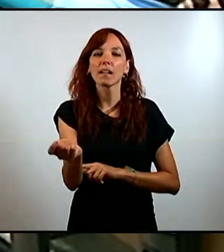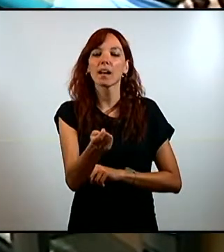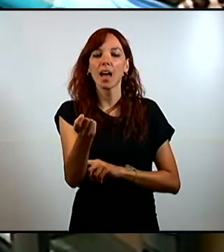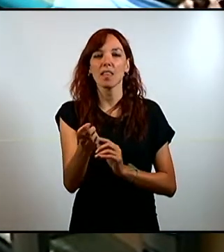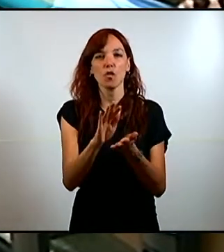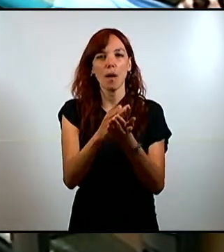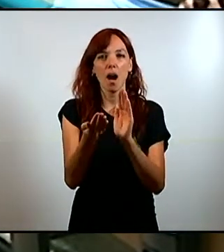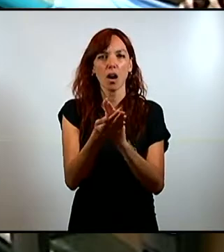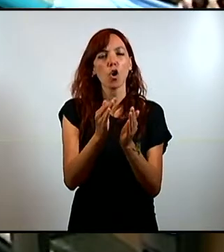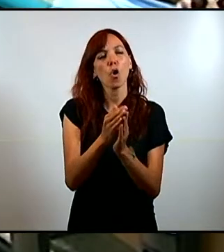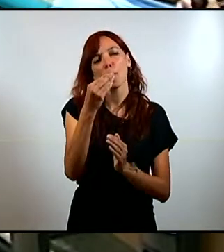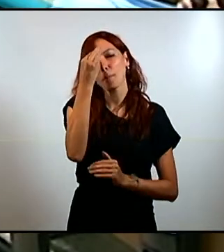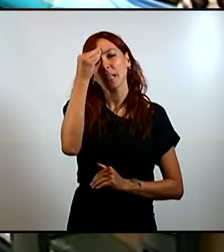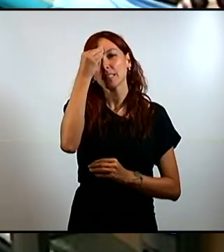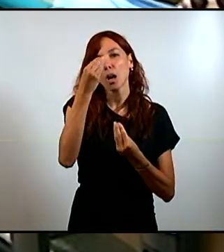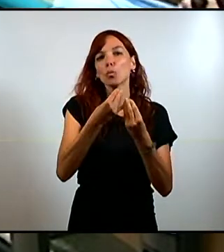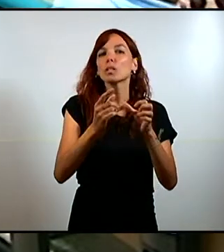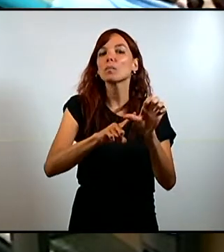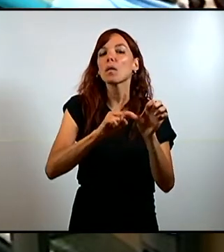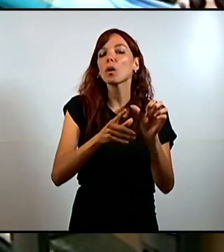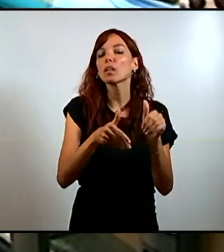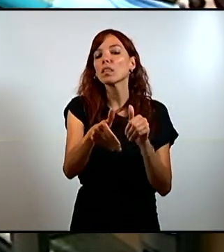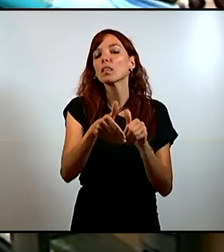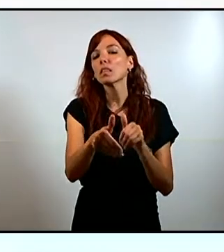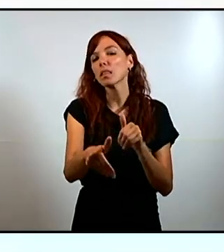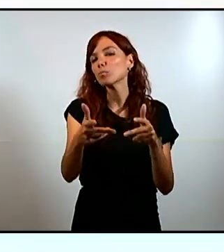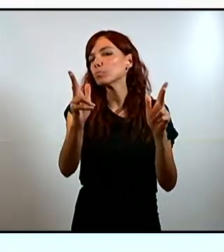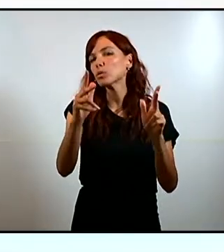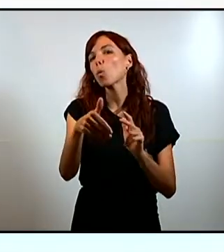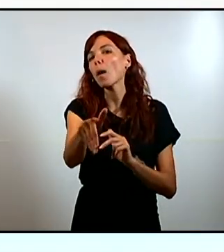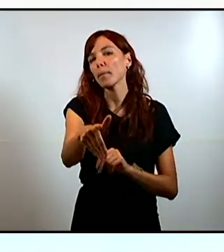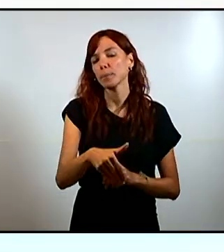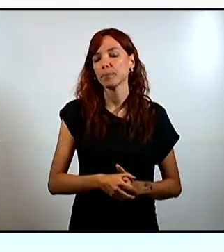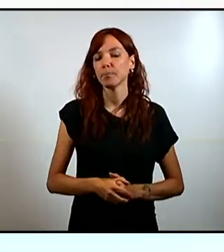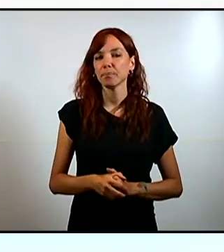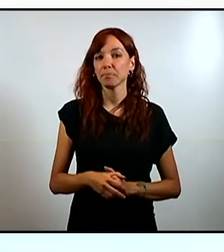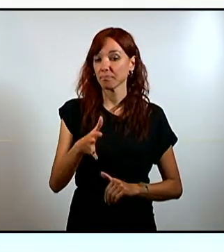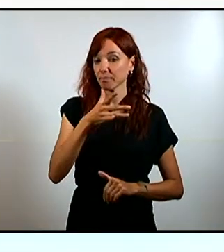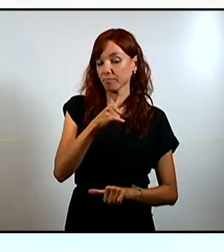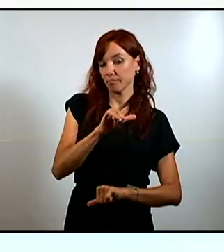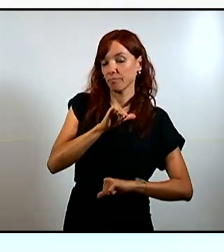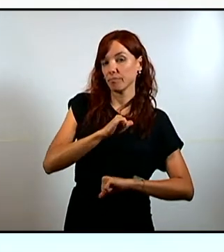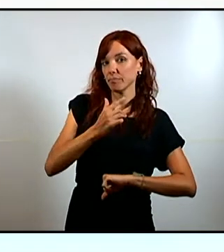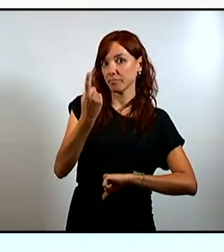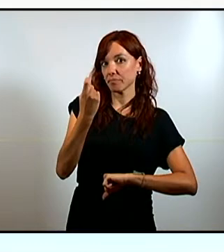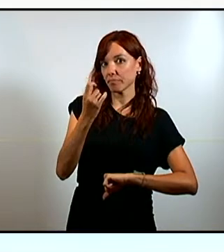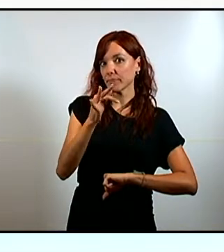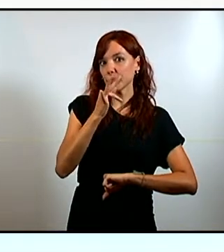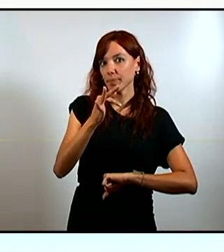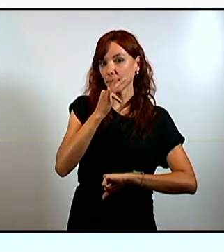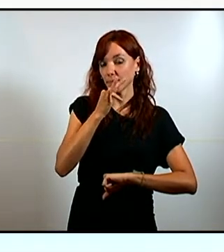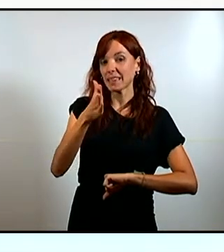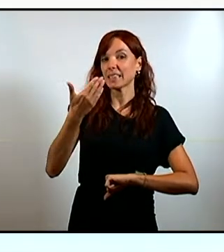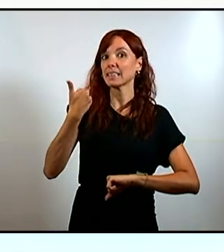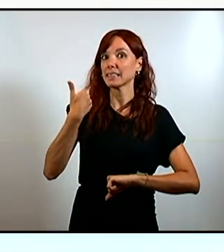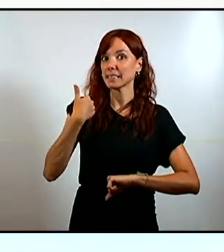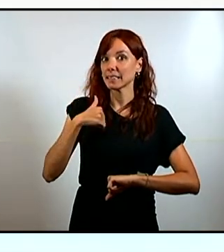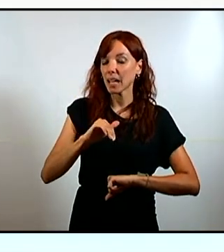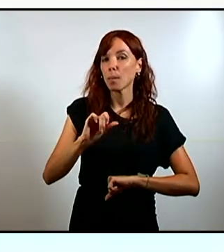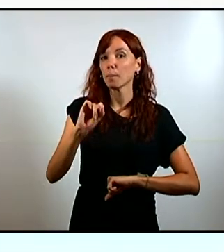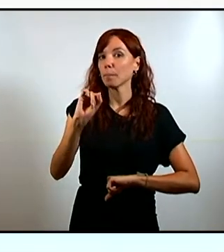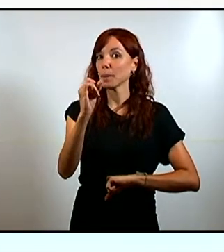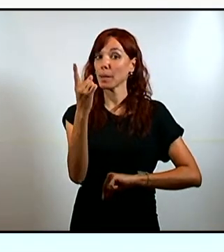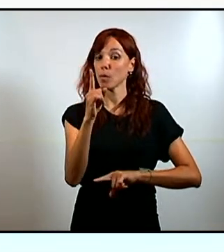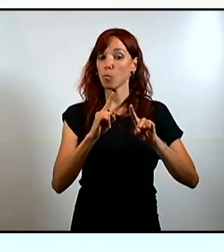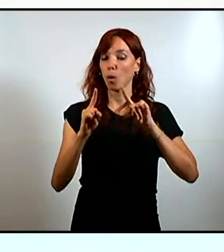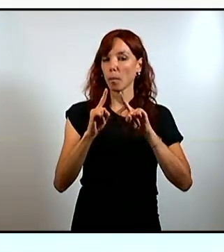sacar a concurso las obras, a licitación las obras? Mira, estamos ahora pendientes, hemos superado el primer escollo, que era todo